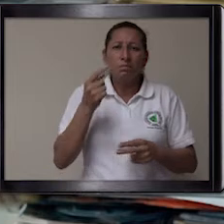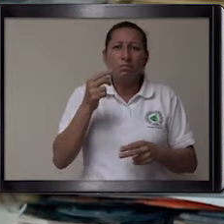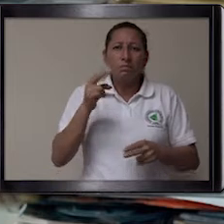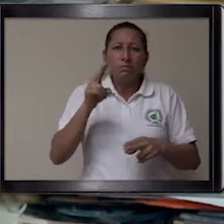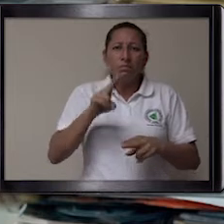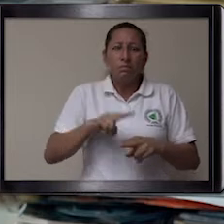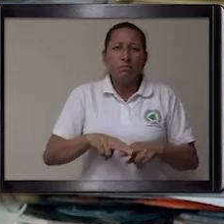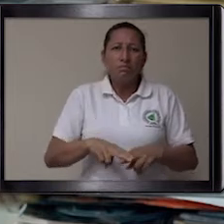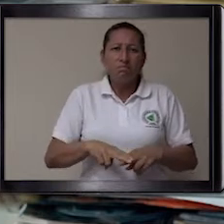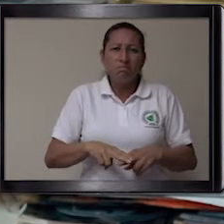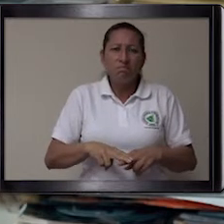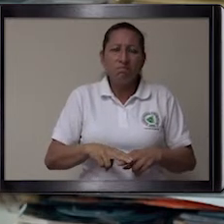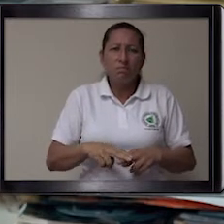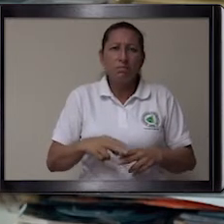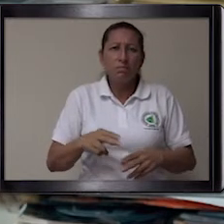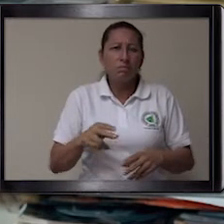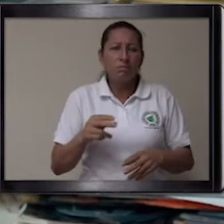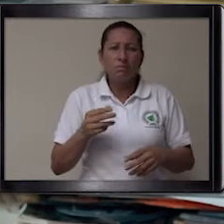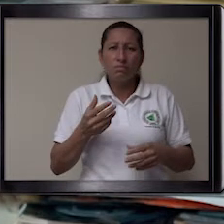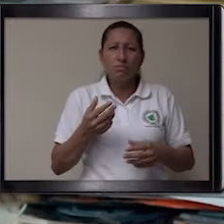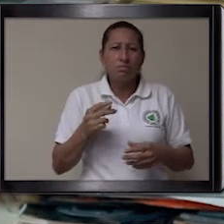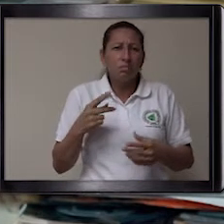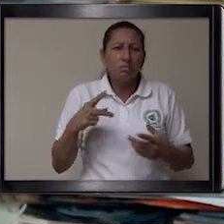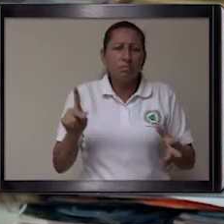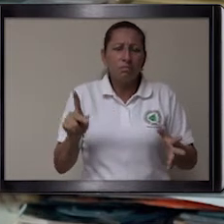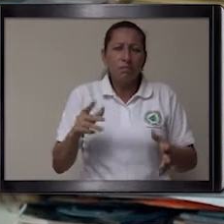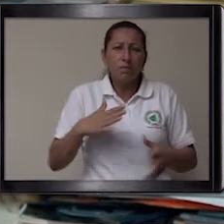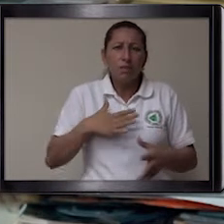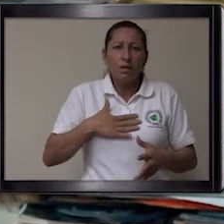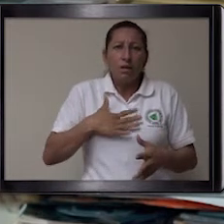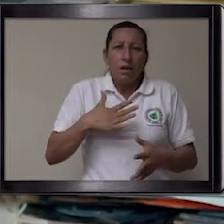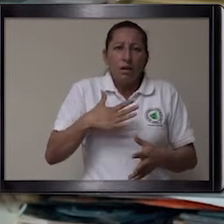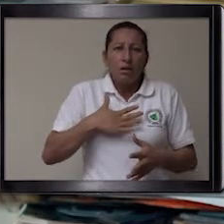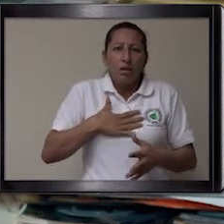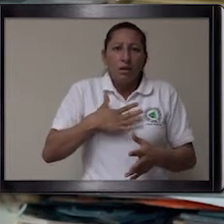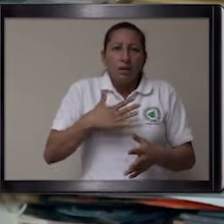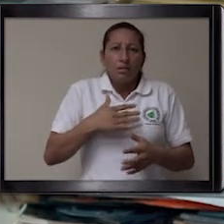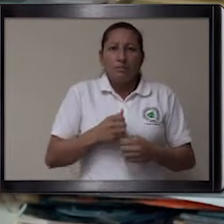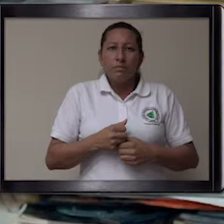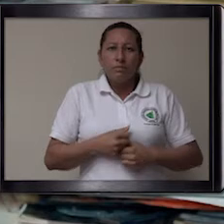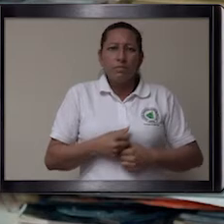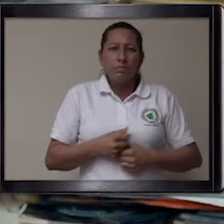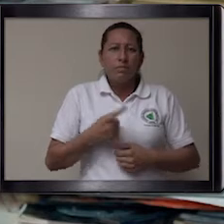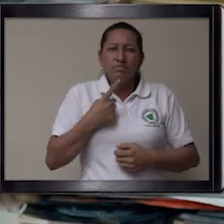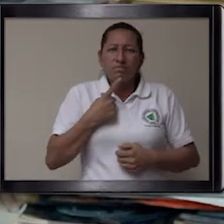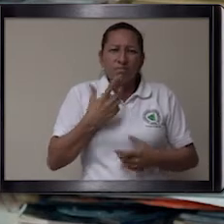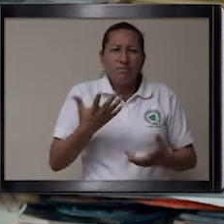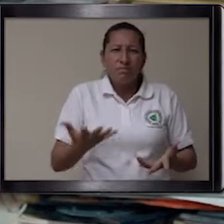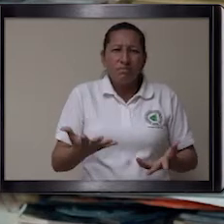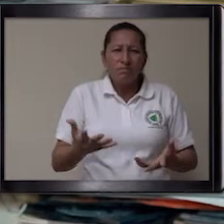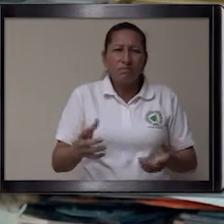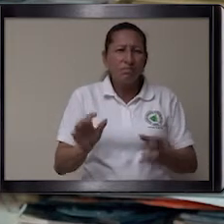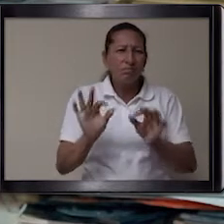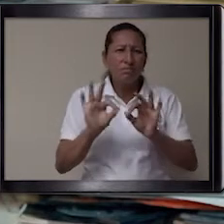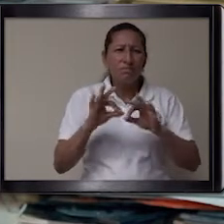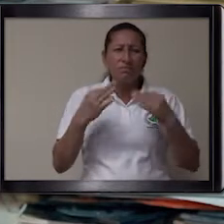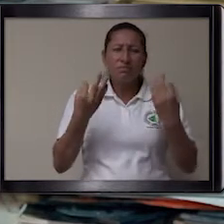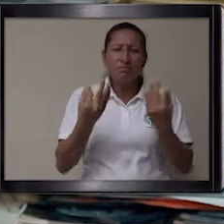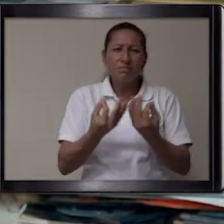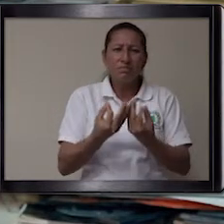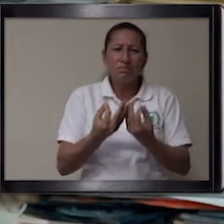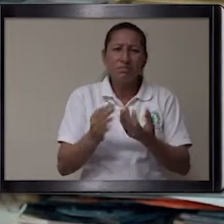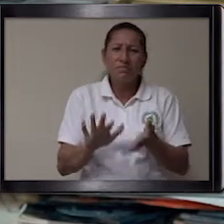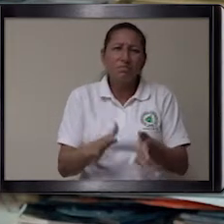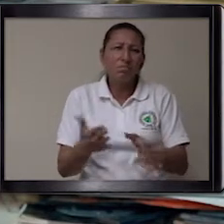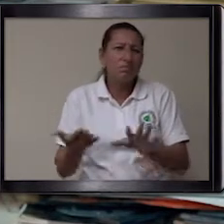especialmente el no aceptar por qué está viva, por qué está vivo y tal vez su familiar se fue, como se le